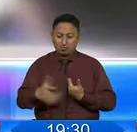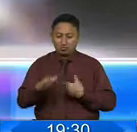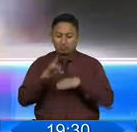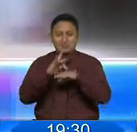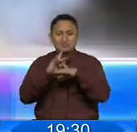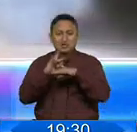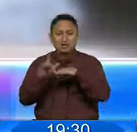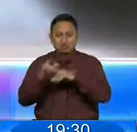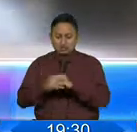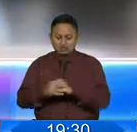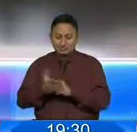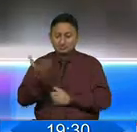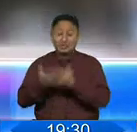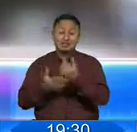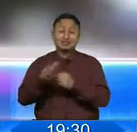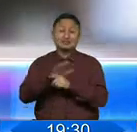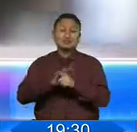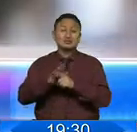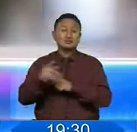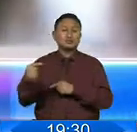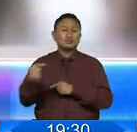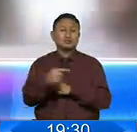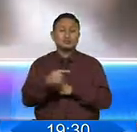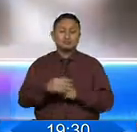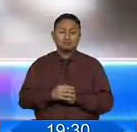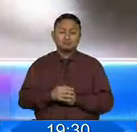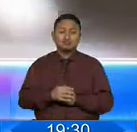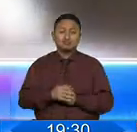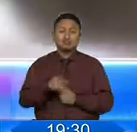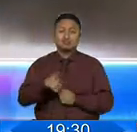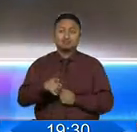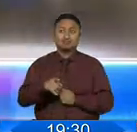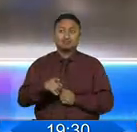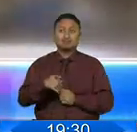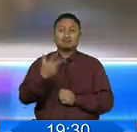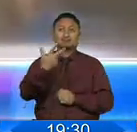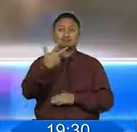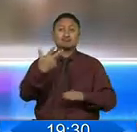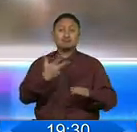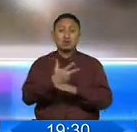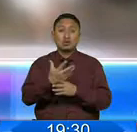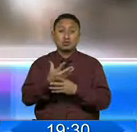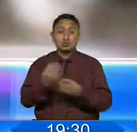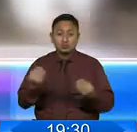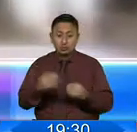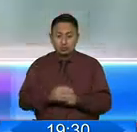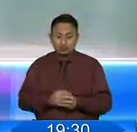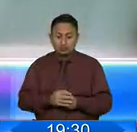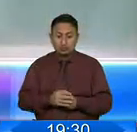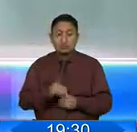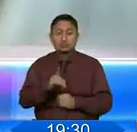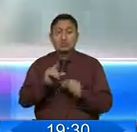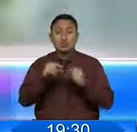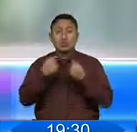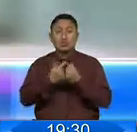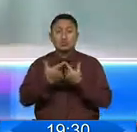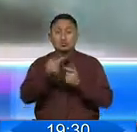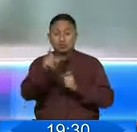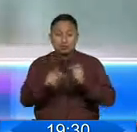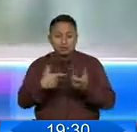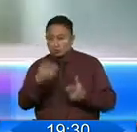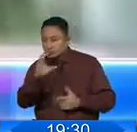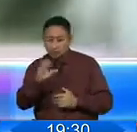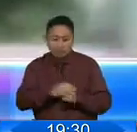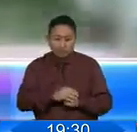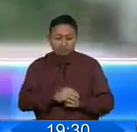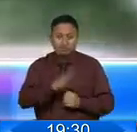que habría sido abusada sexualmente. La menor permaneció desaparecida por cerca de 3 horas, tiempo en el que fue encontrada por una cuadrilla de jornaleros y luego la